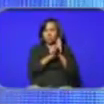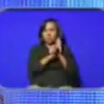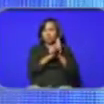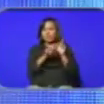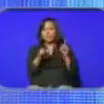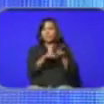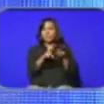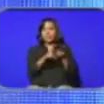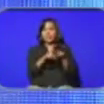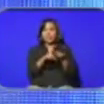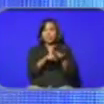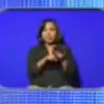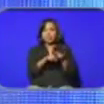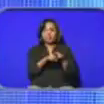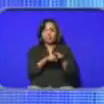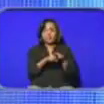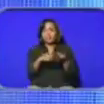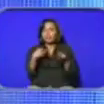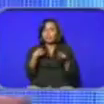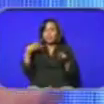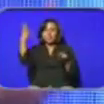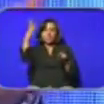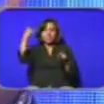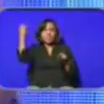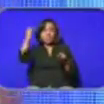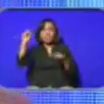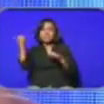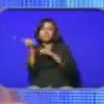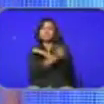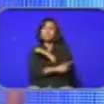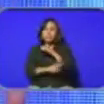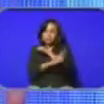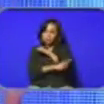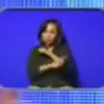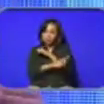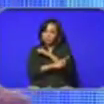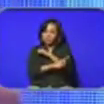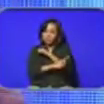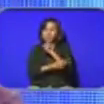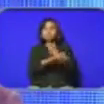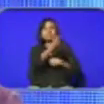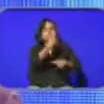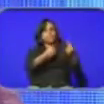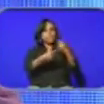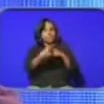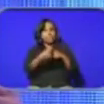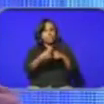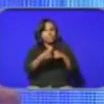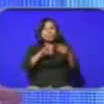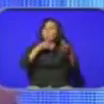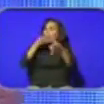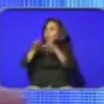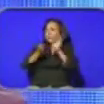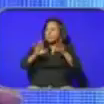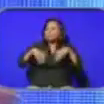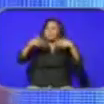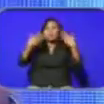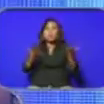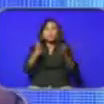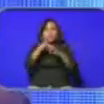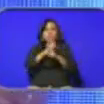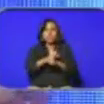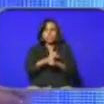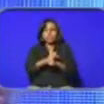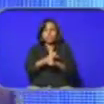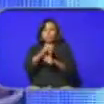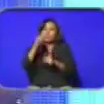experiencias exitosas de otros países que han venido a compartir cómo lo hizo Singapur, cómo lo hizo Corea,